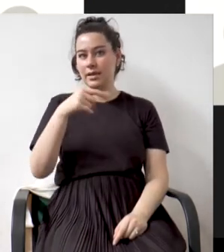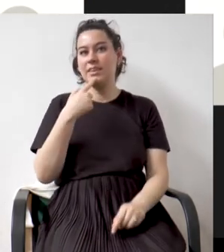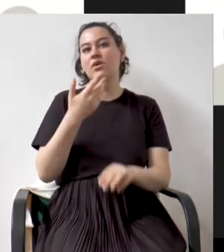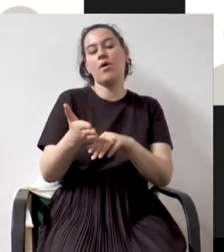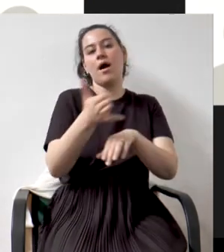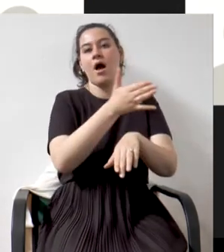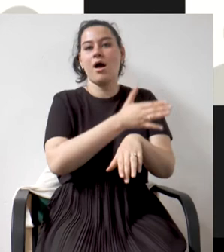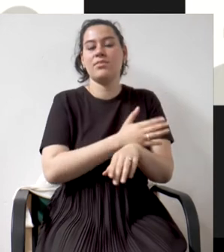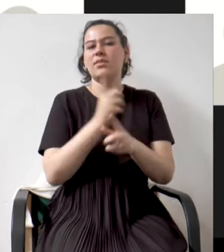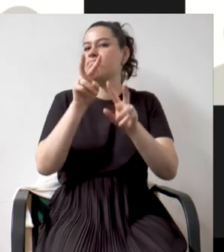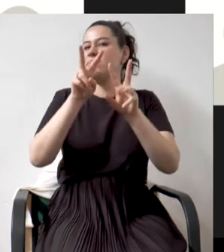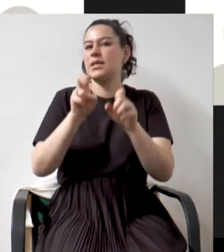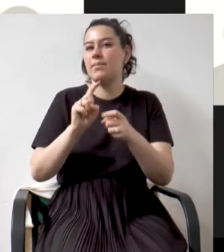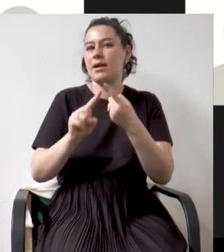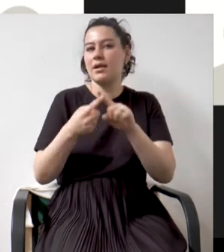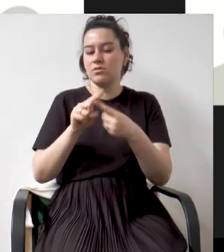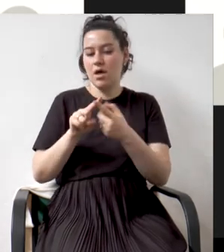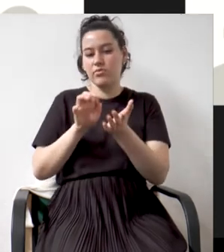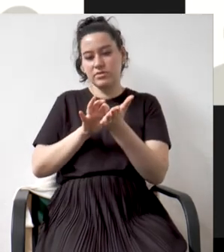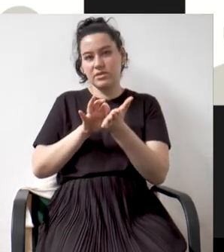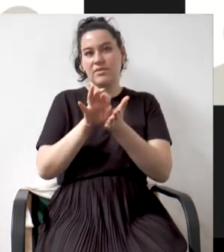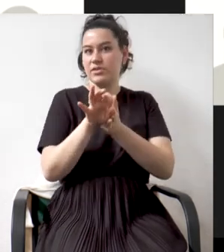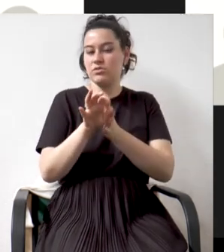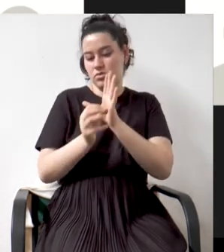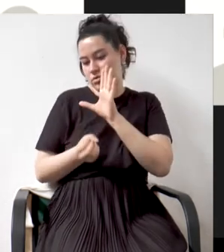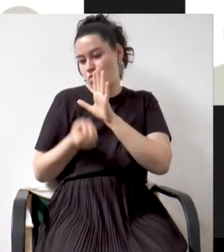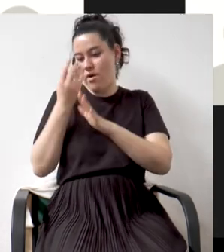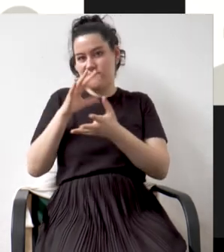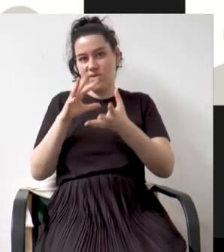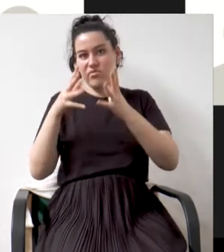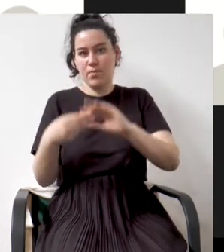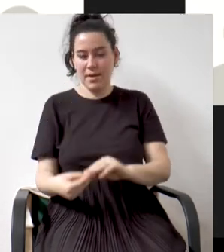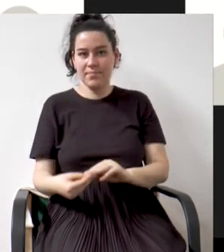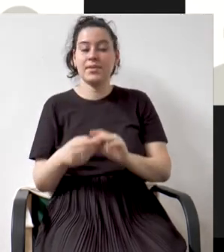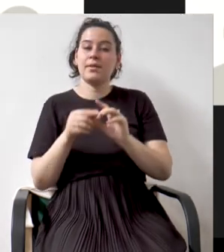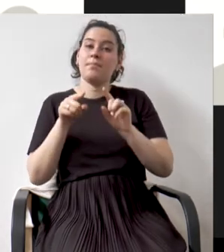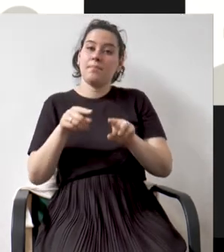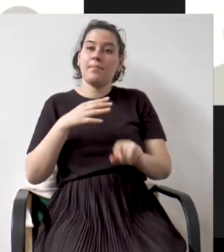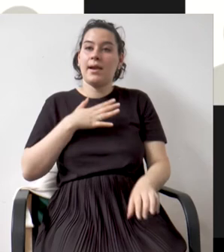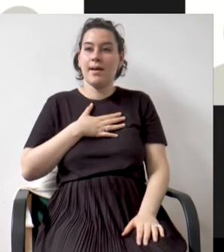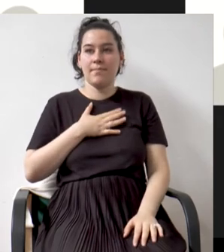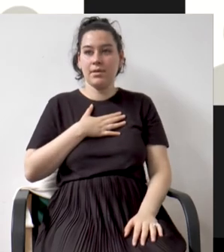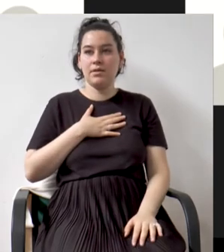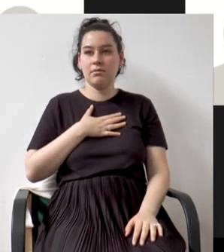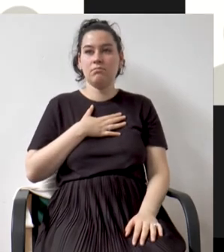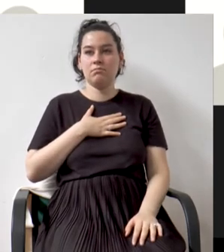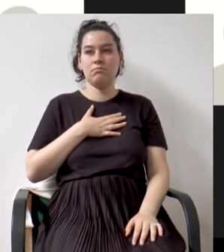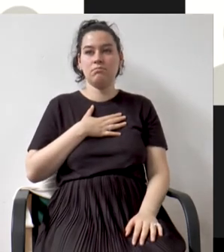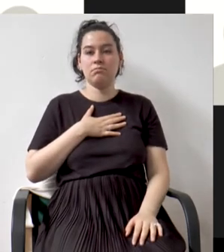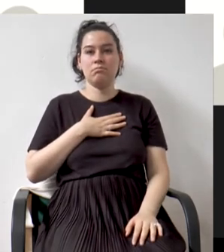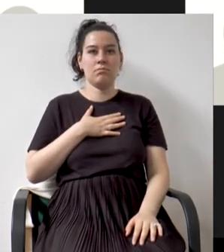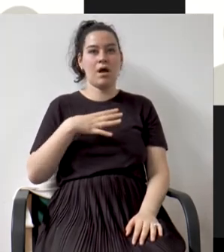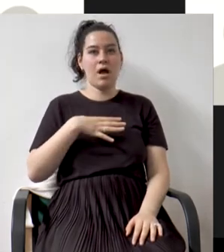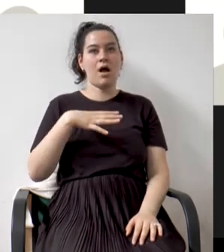que nos colocó algo así como servicios de nuevo tipo, ¿no? Y me parece que tenemos algunas similitudes. Una